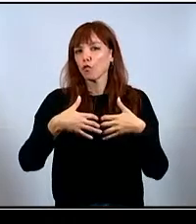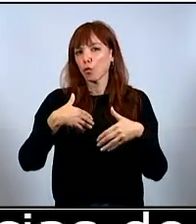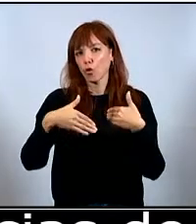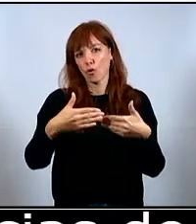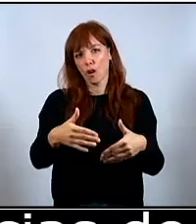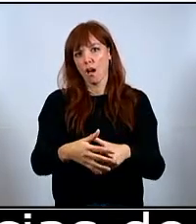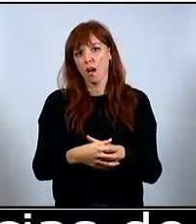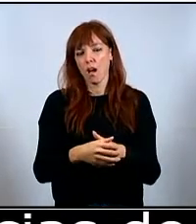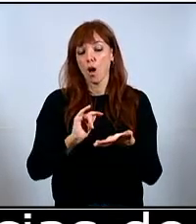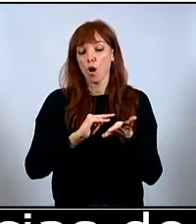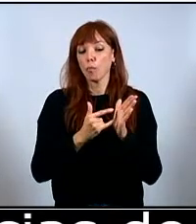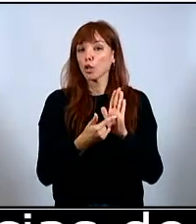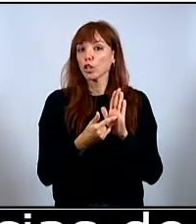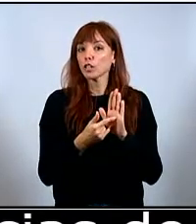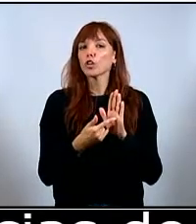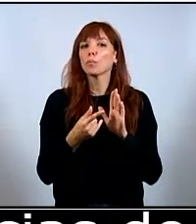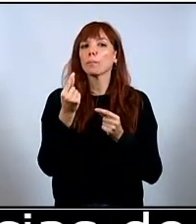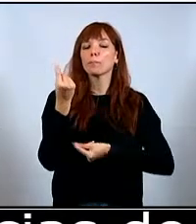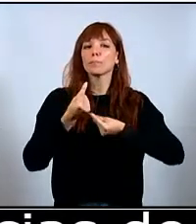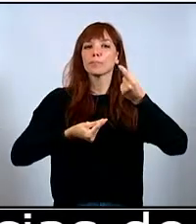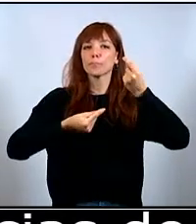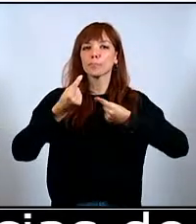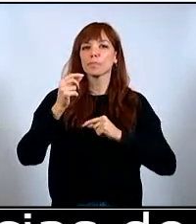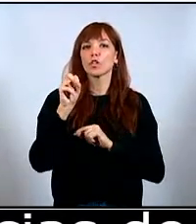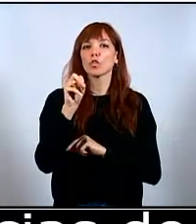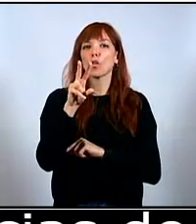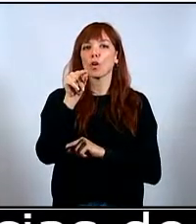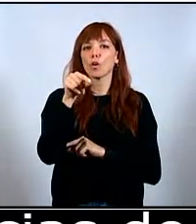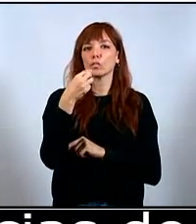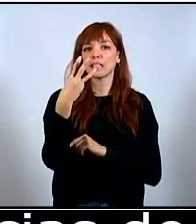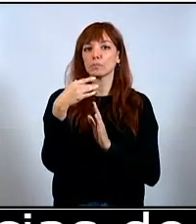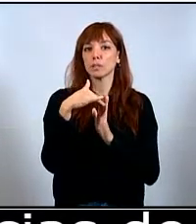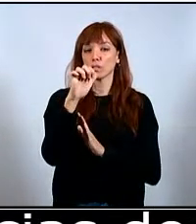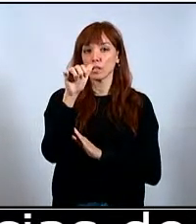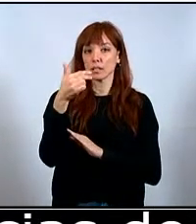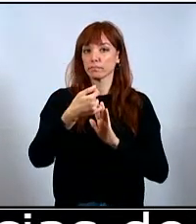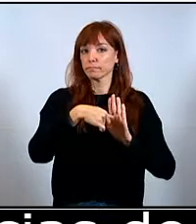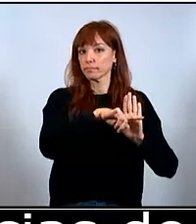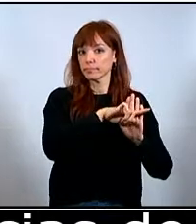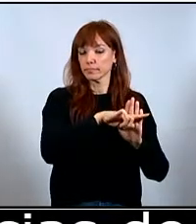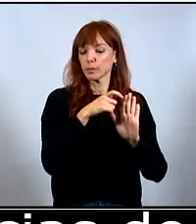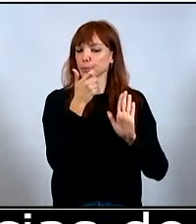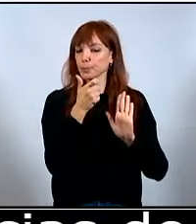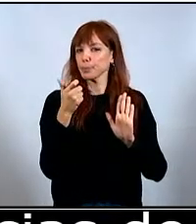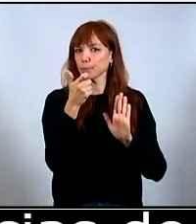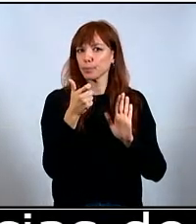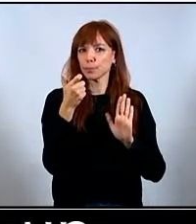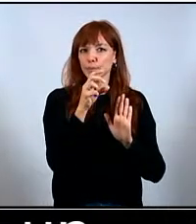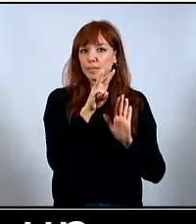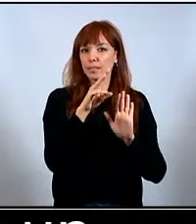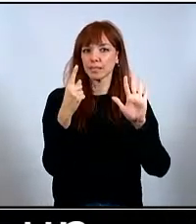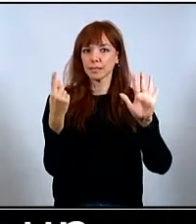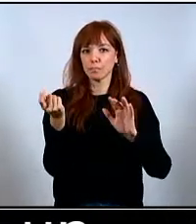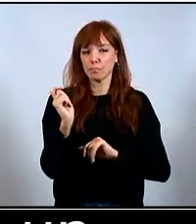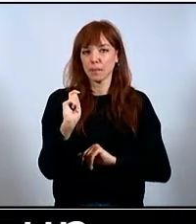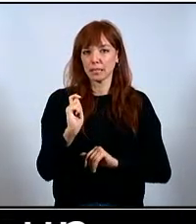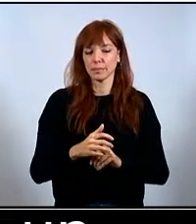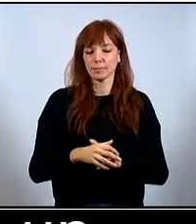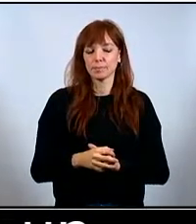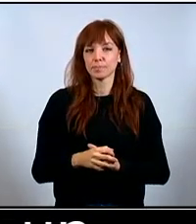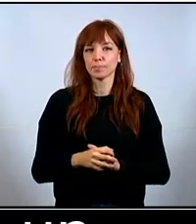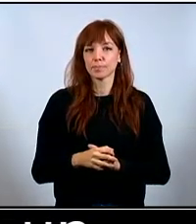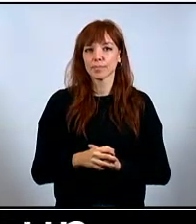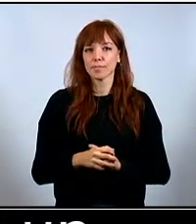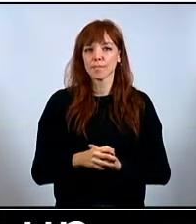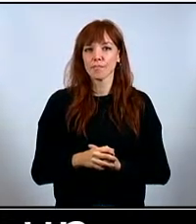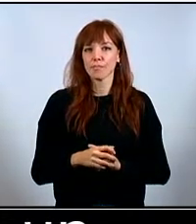El proyecto cuenta con un presupuesto de 12,3 millones de euros para una duración de 36 meses. La correcta